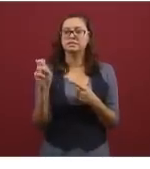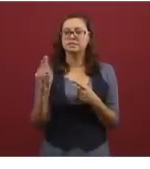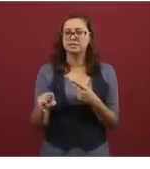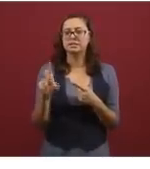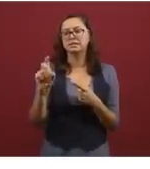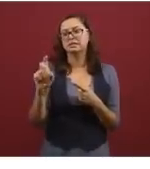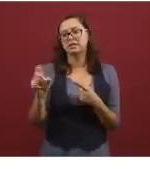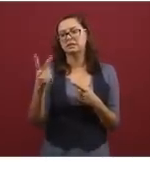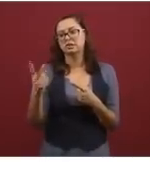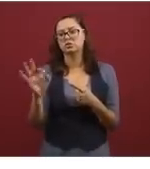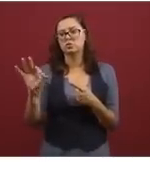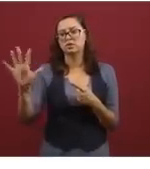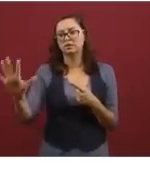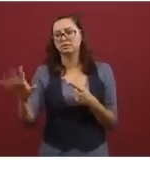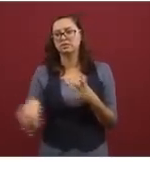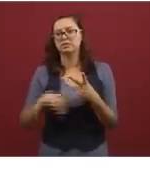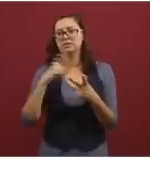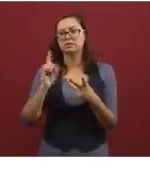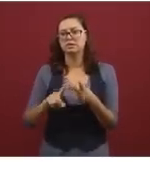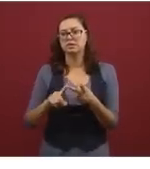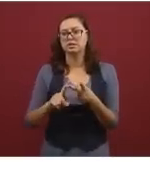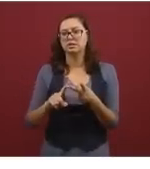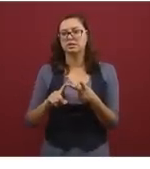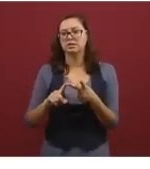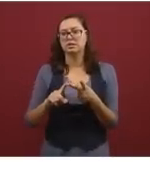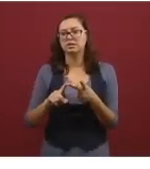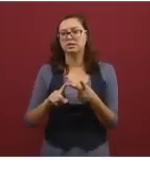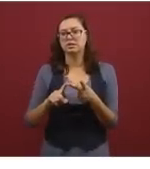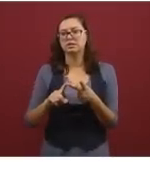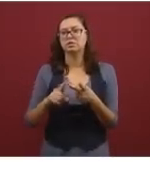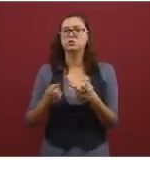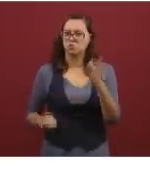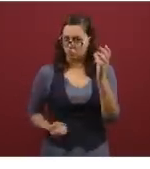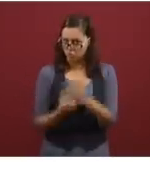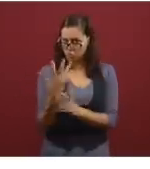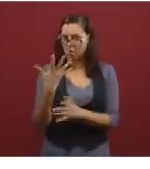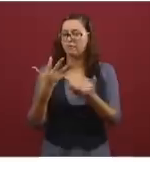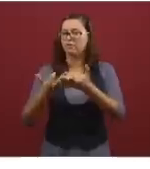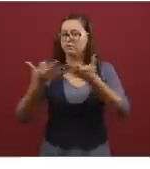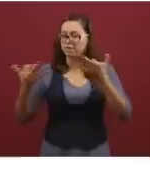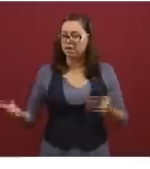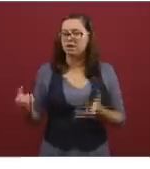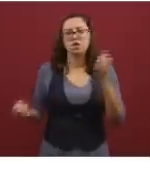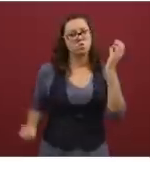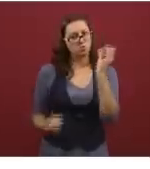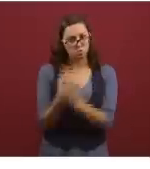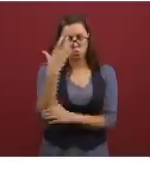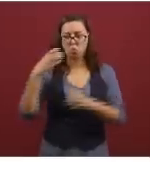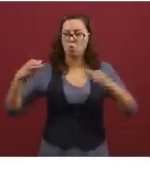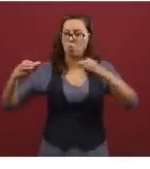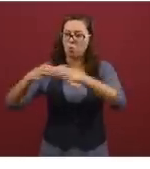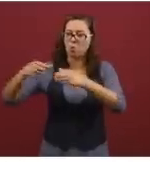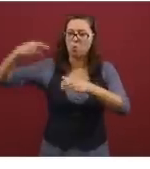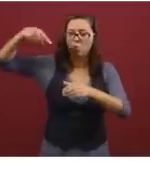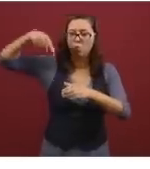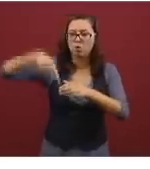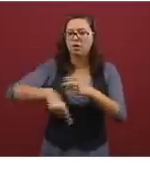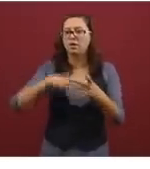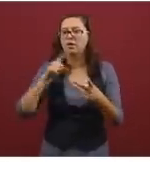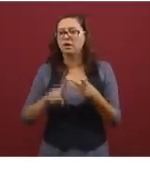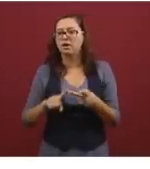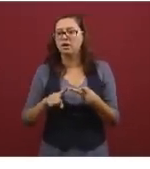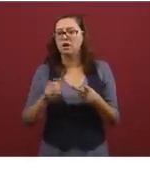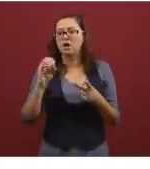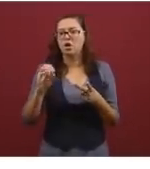el 45, pozos nuevos, de campo nuevo, al igual que el Octli 2,